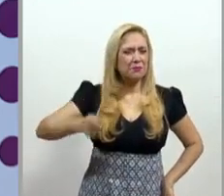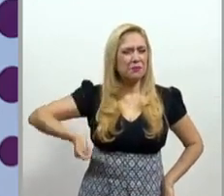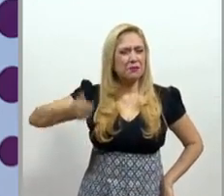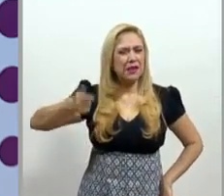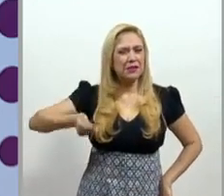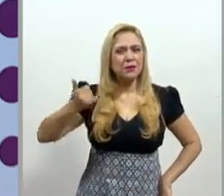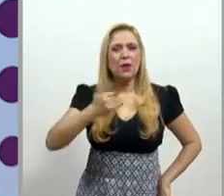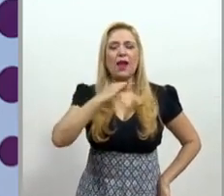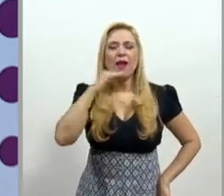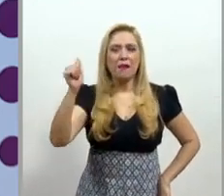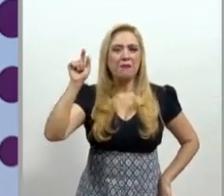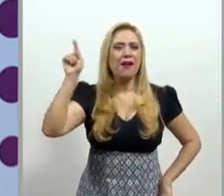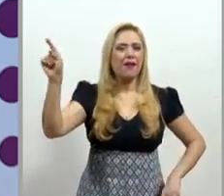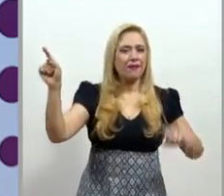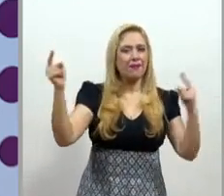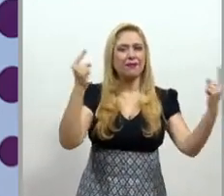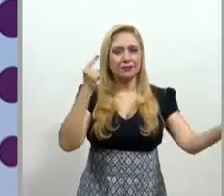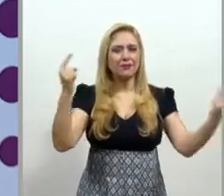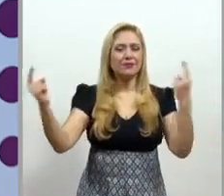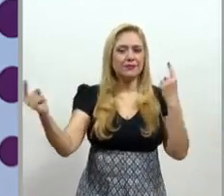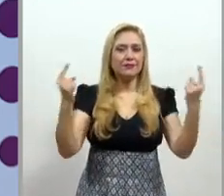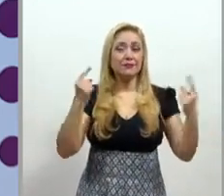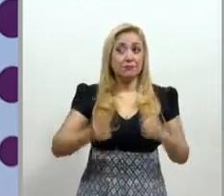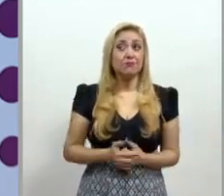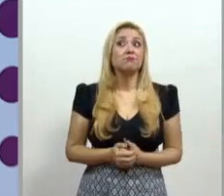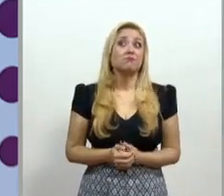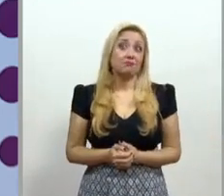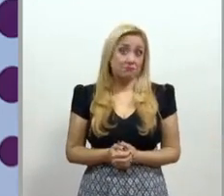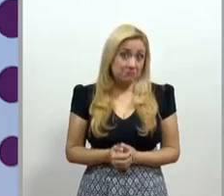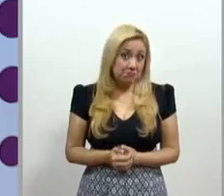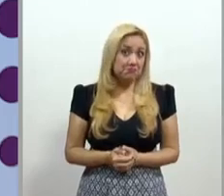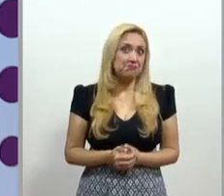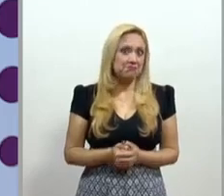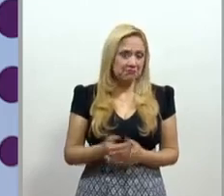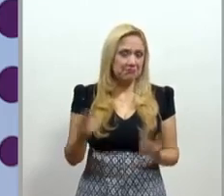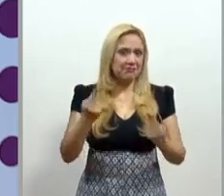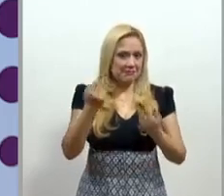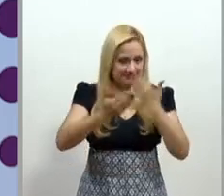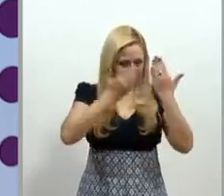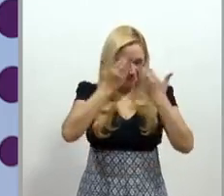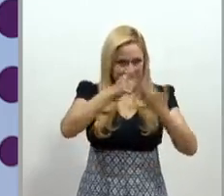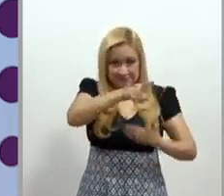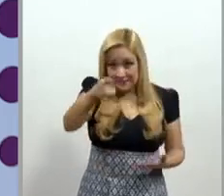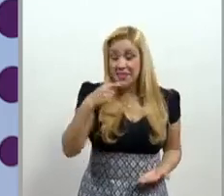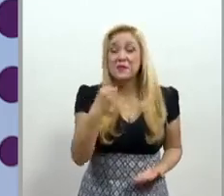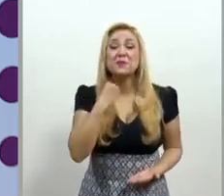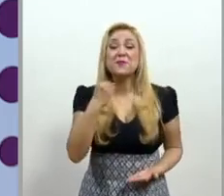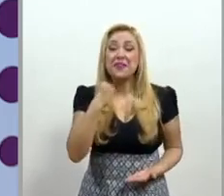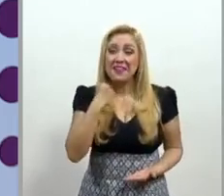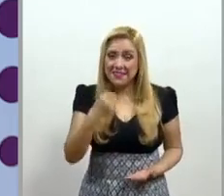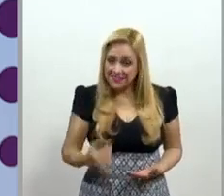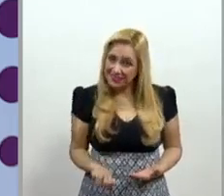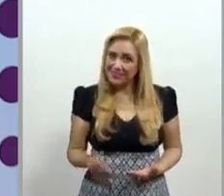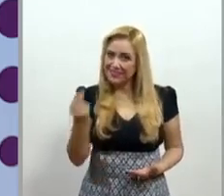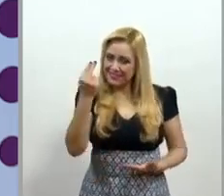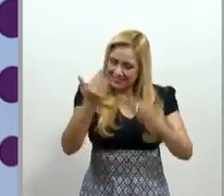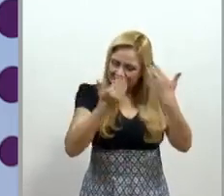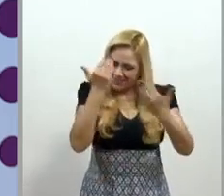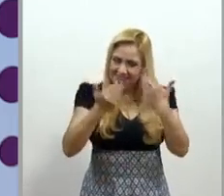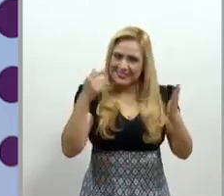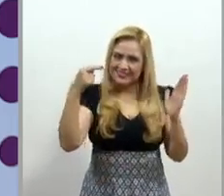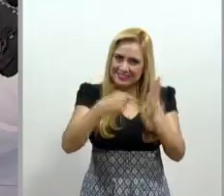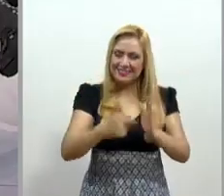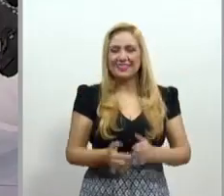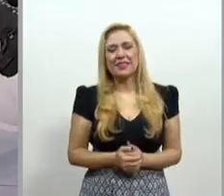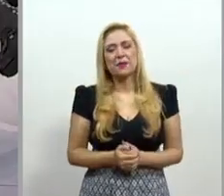caso alemán en algunas cosas y bueno, pues será de consulta obligatoria para los que estamos interesados y las interesadas en este